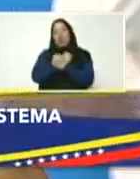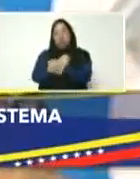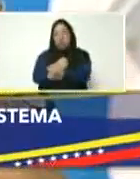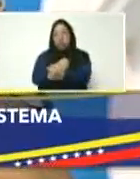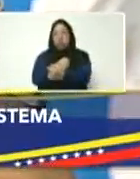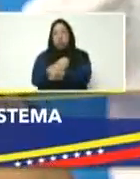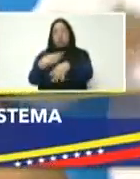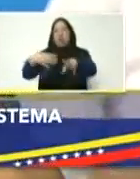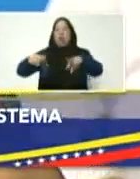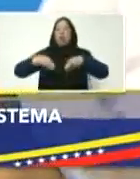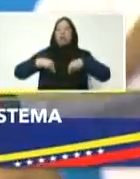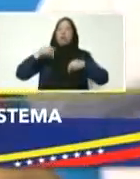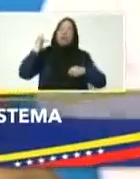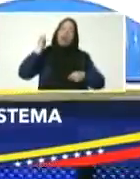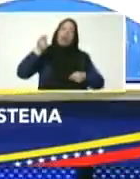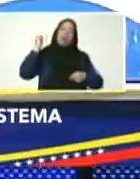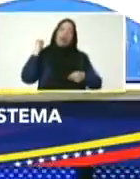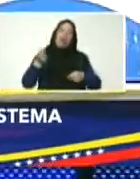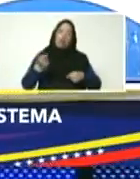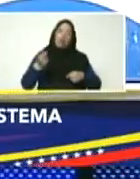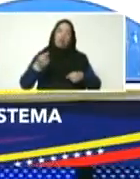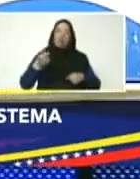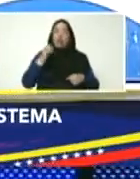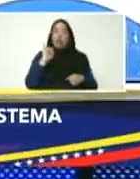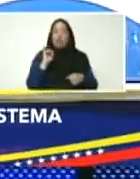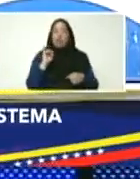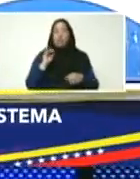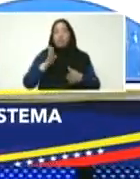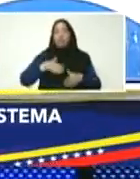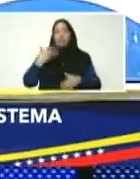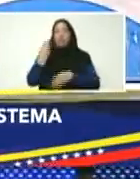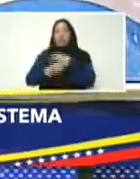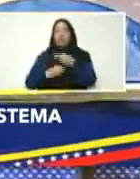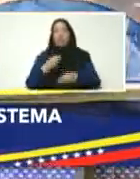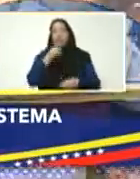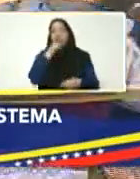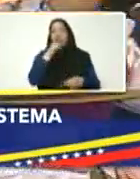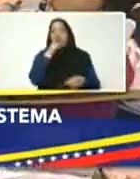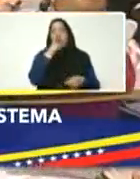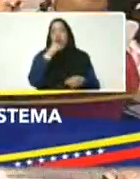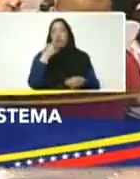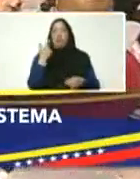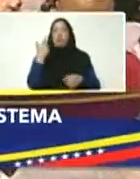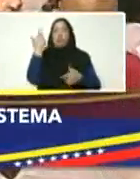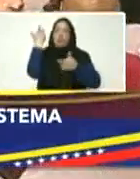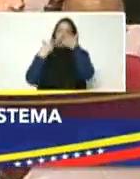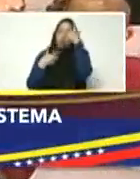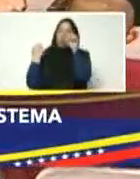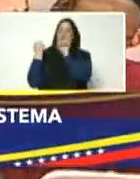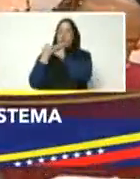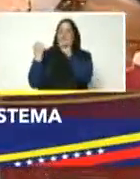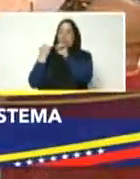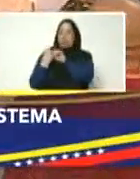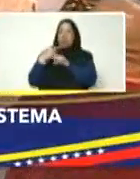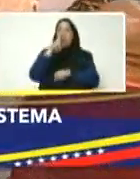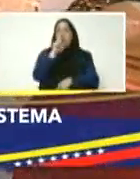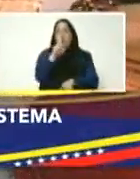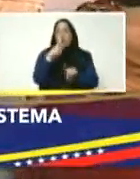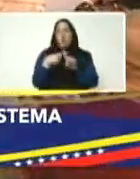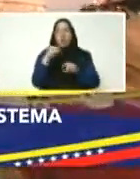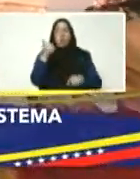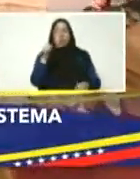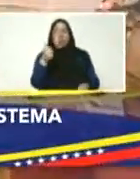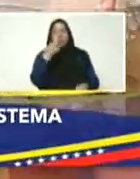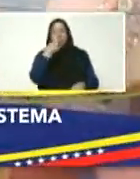para asumir la tarea que tenemos que tener para poder consolidar lo que ya venimos trabajando con este 1x10 del buen